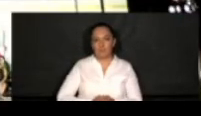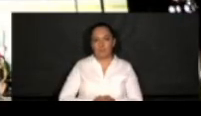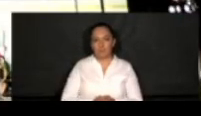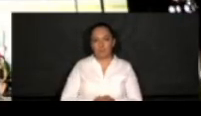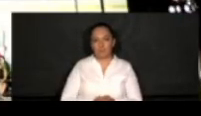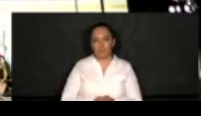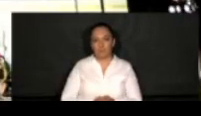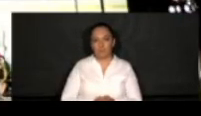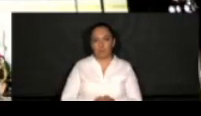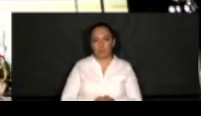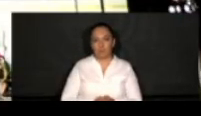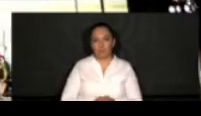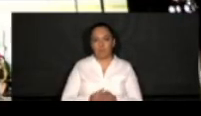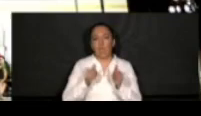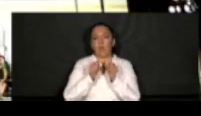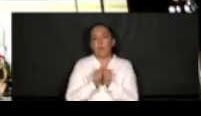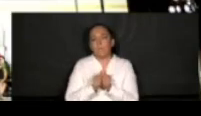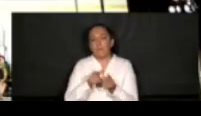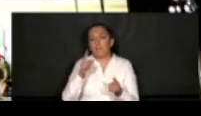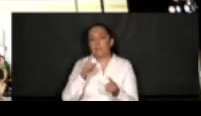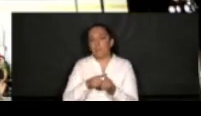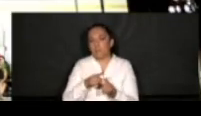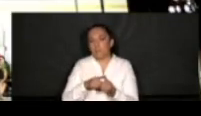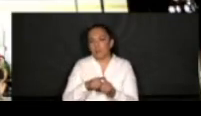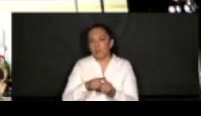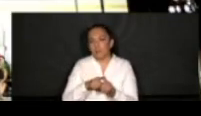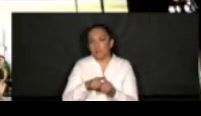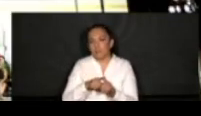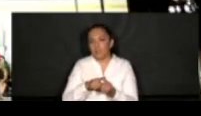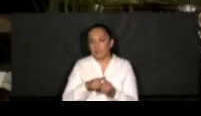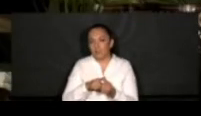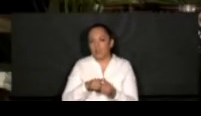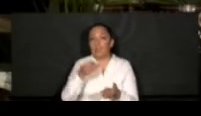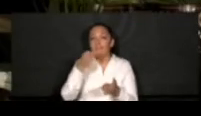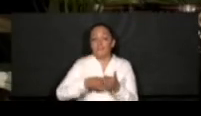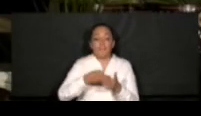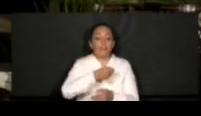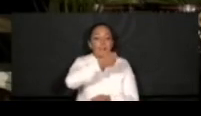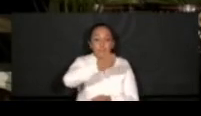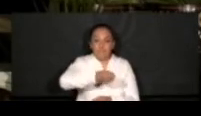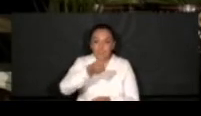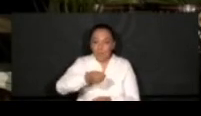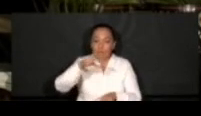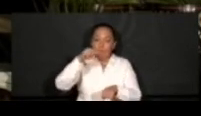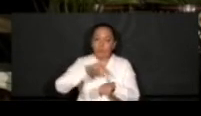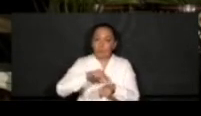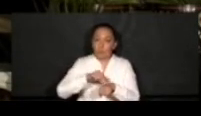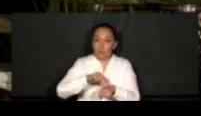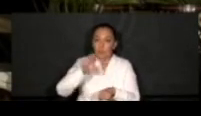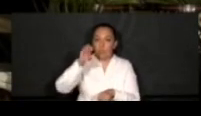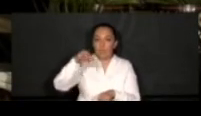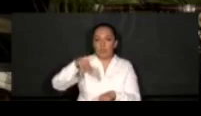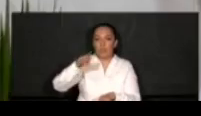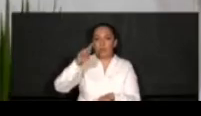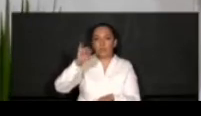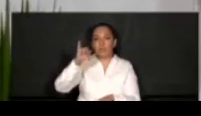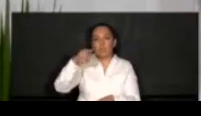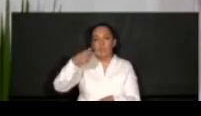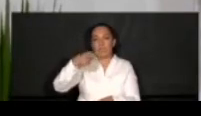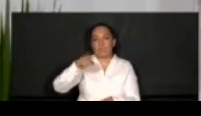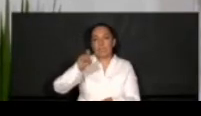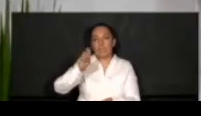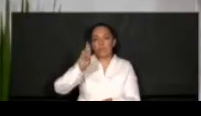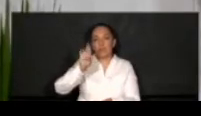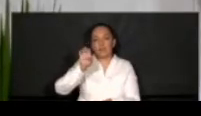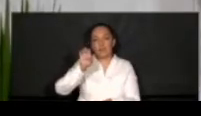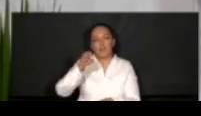Me acompaña también, y omitimos saludarlo, el doctor Enrique de la Madrid Cordero.